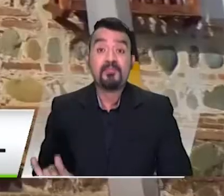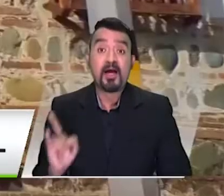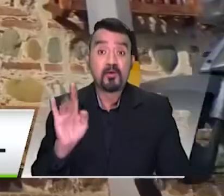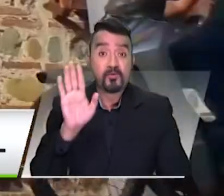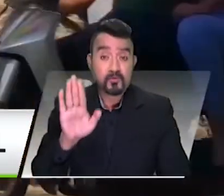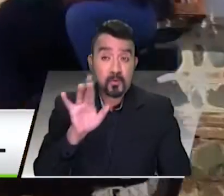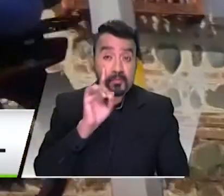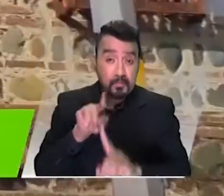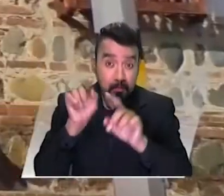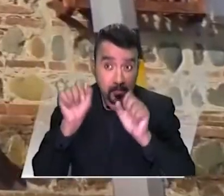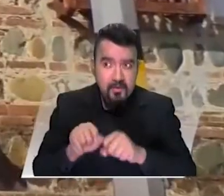destino de turismo internacional